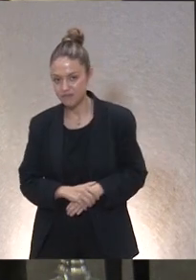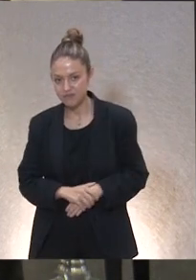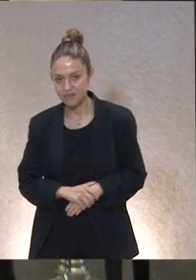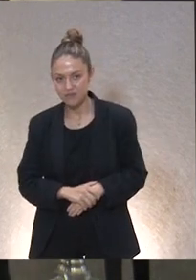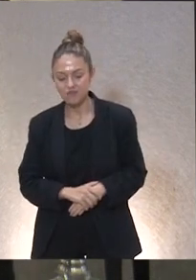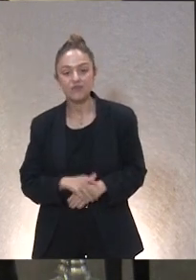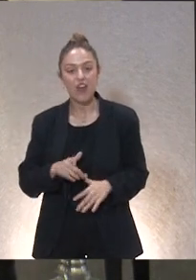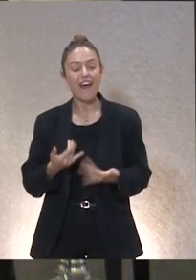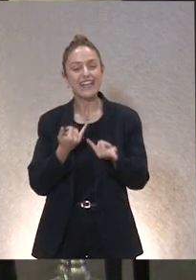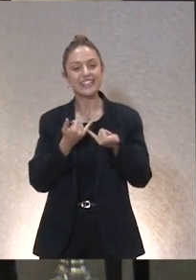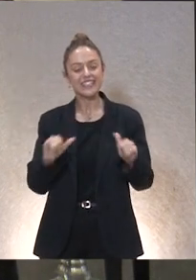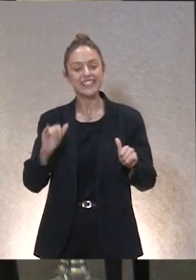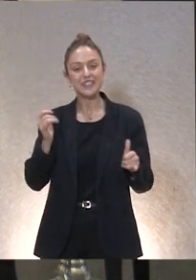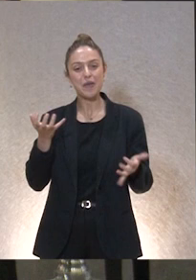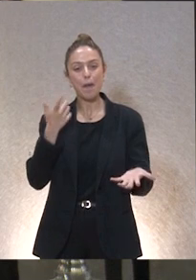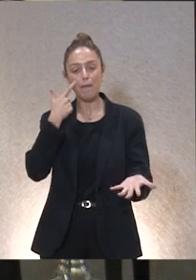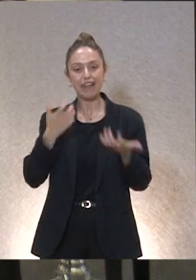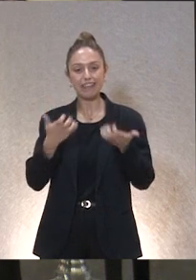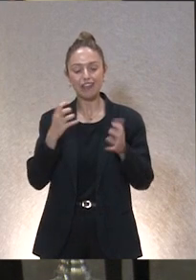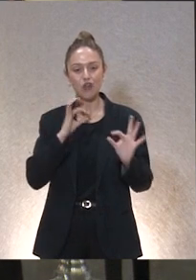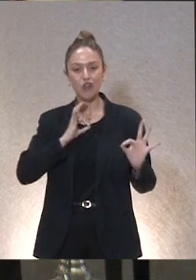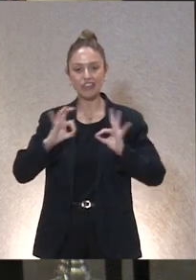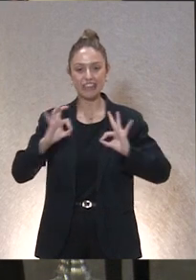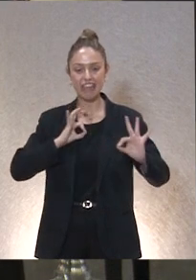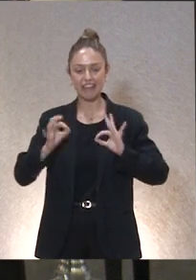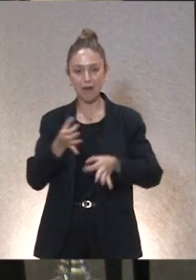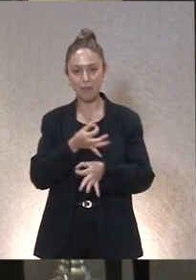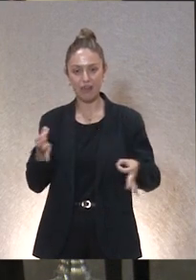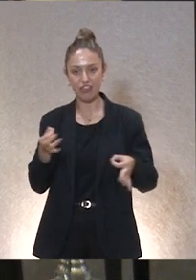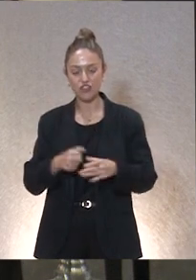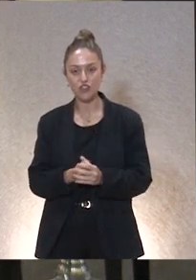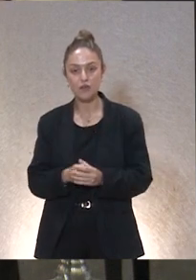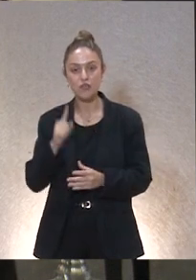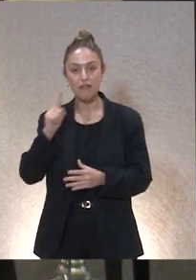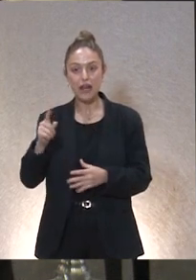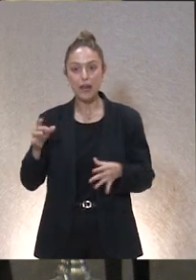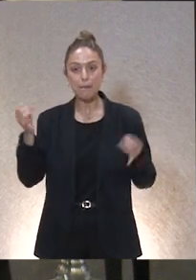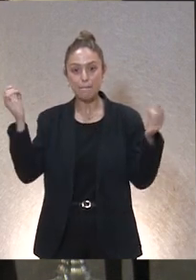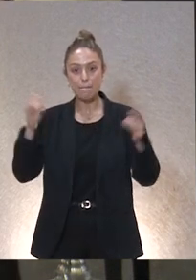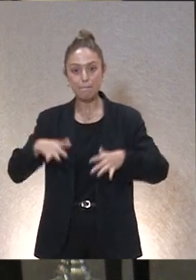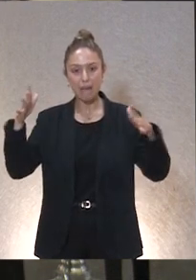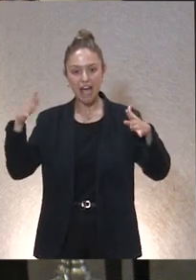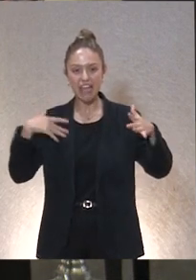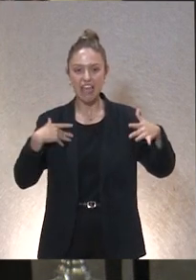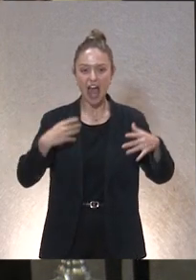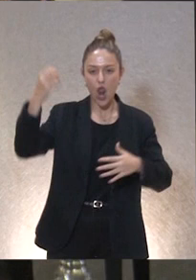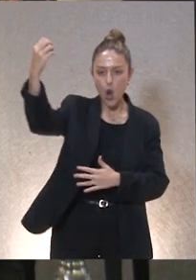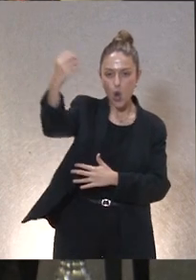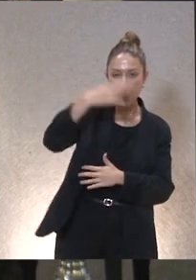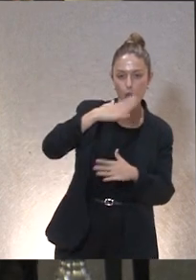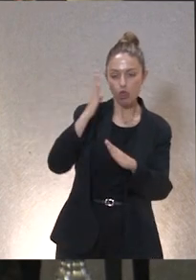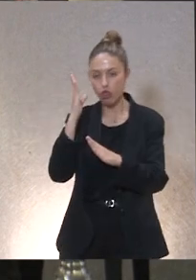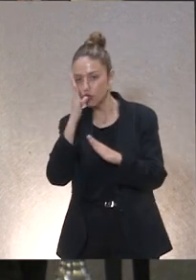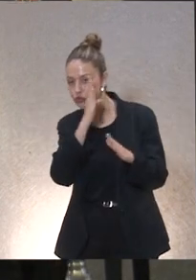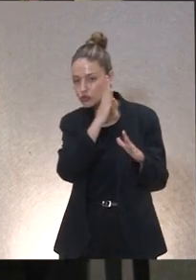ahora viene un espectáculo teatral precioso vamos a ver cómo se hace magia con las luces y las sombras Exacto porque